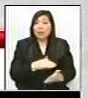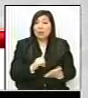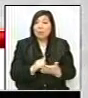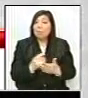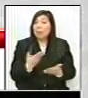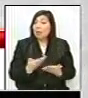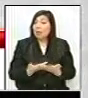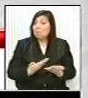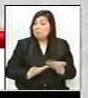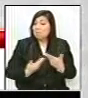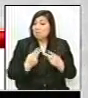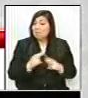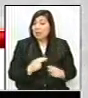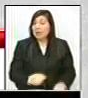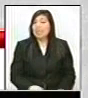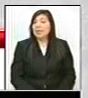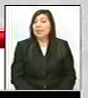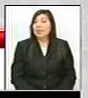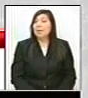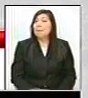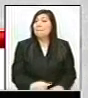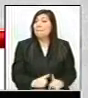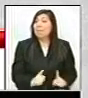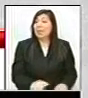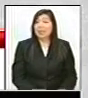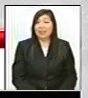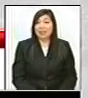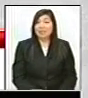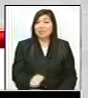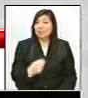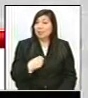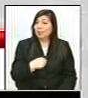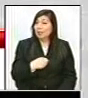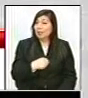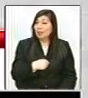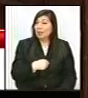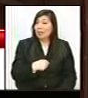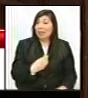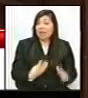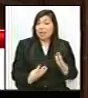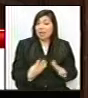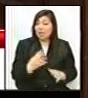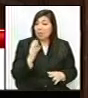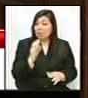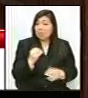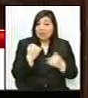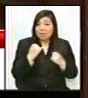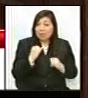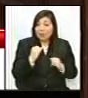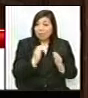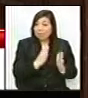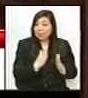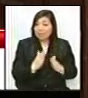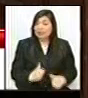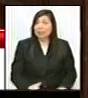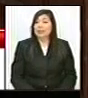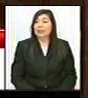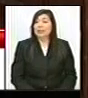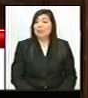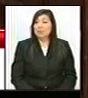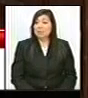para promoverlo. Pero sin embargo, si nosotros vamos a los 14 puntos del informe de determinación de los